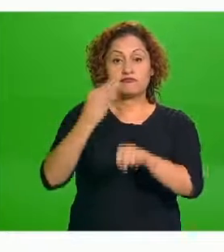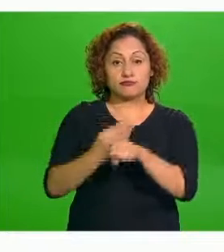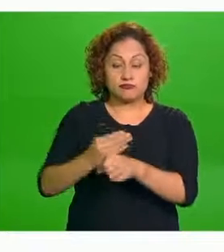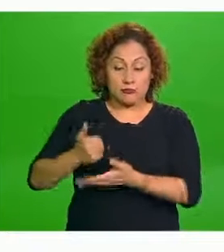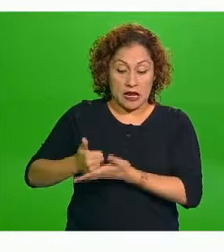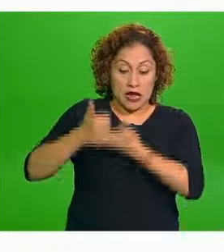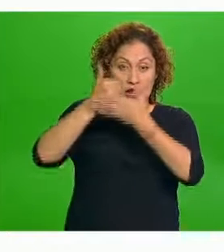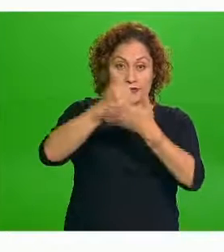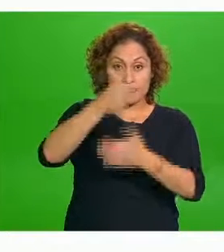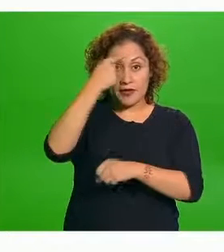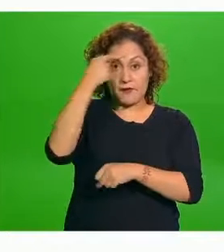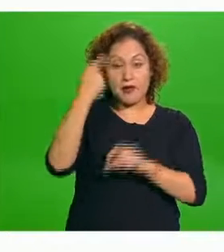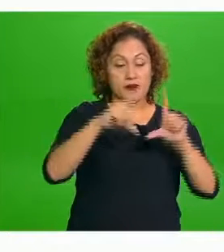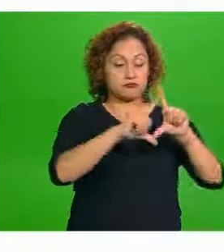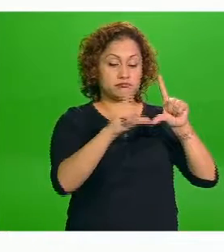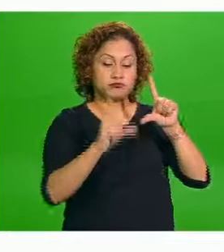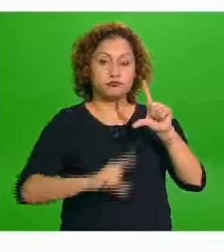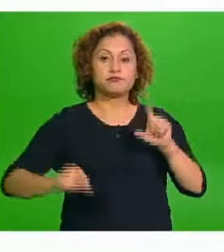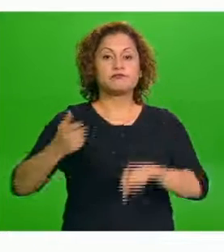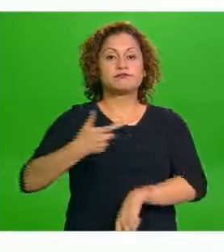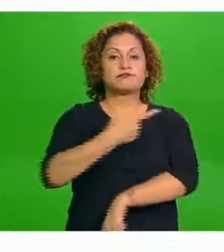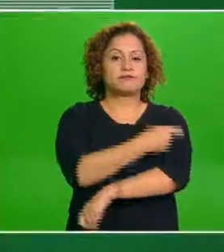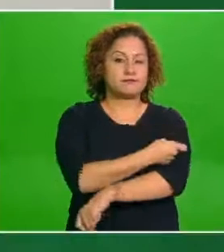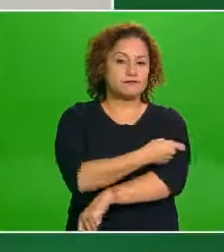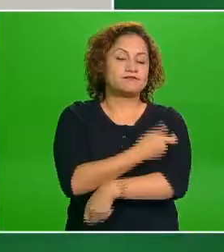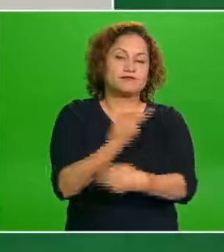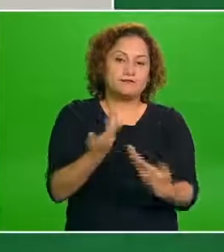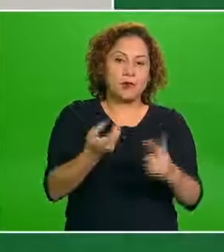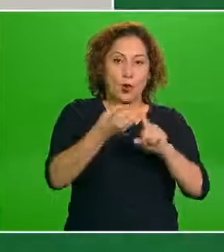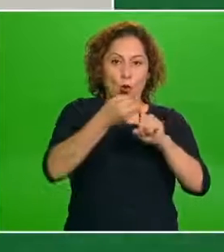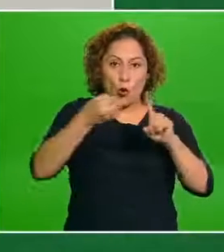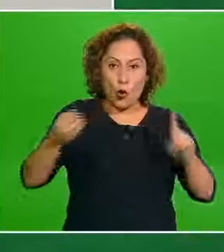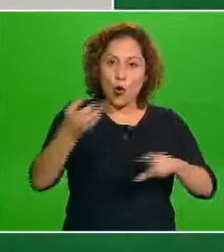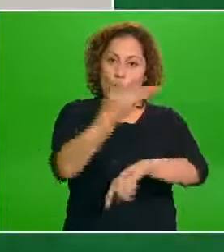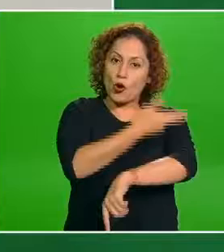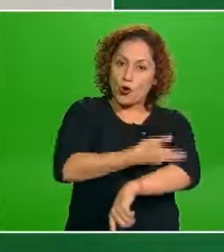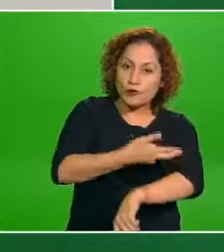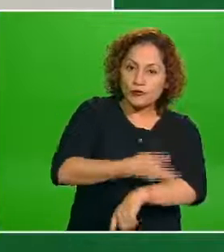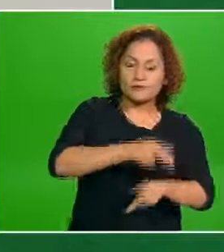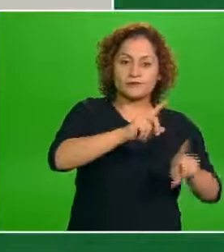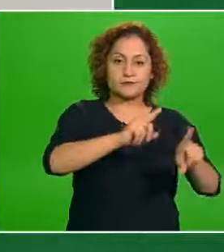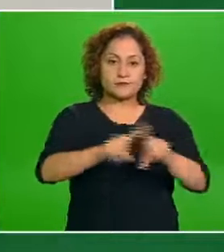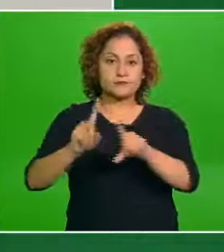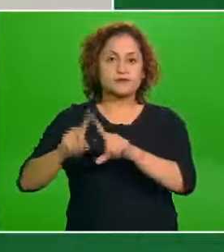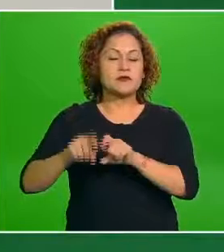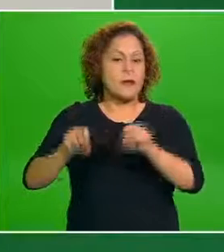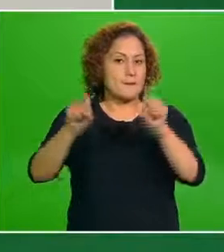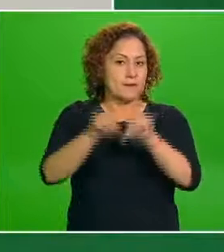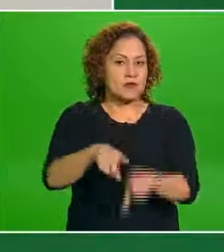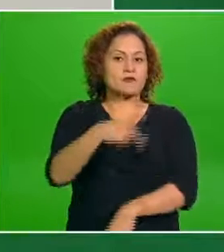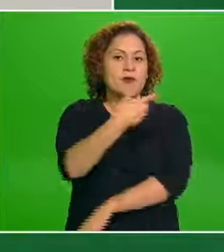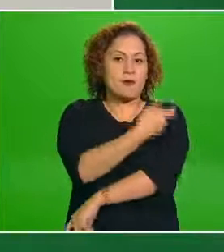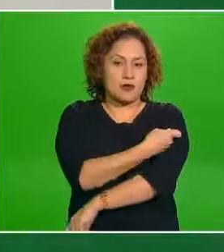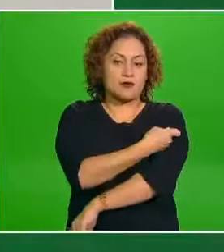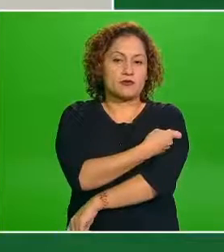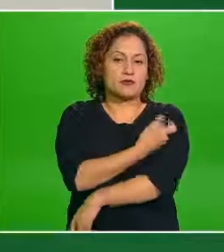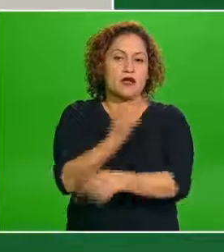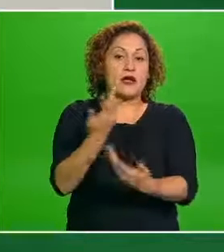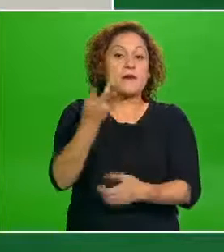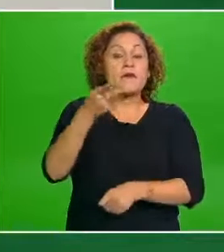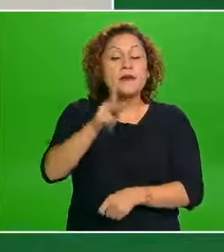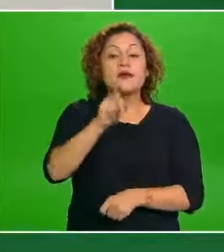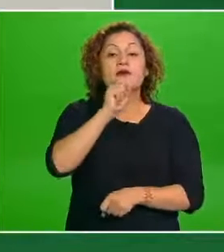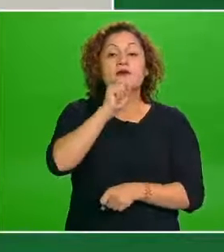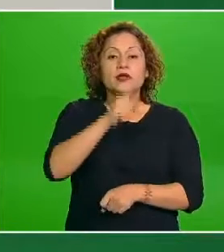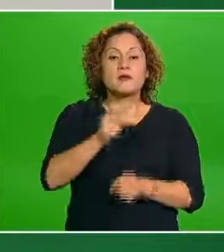sea posible, no solamente para efectos de la logística, que tiene que ver con la distribución de la vacuna, asegurar que las dosis lleguen